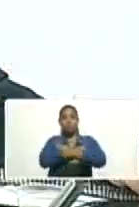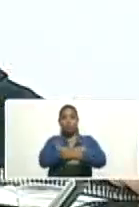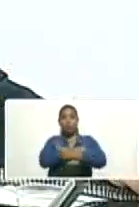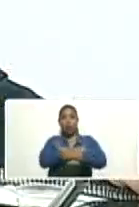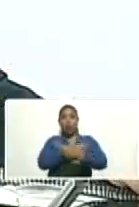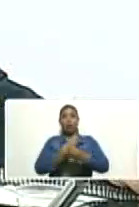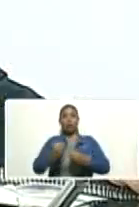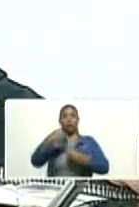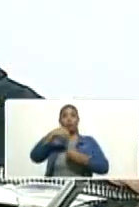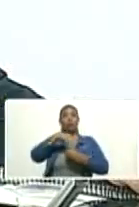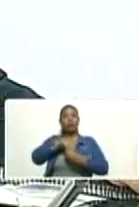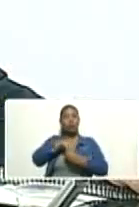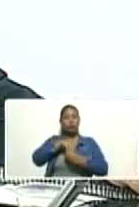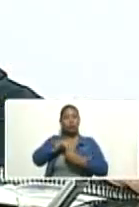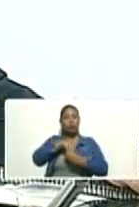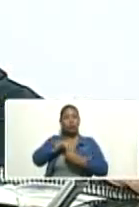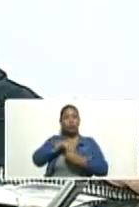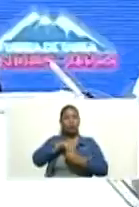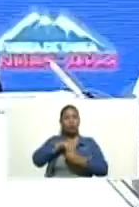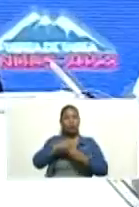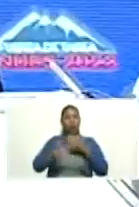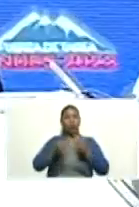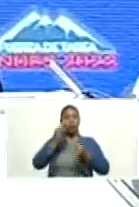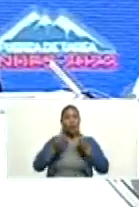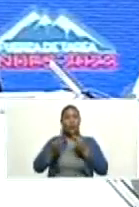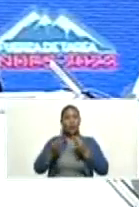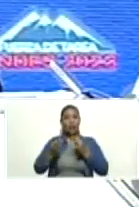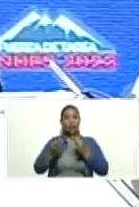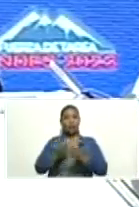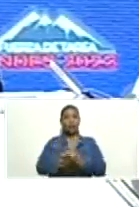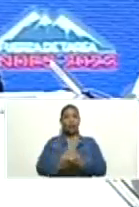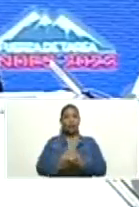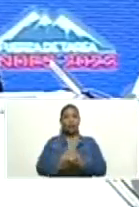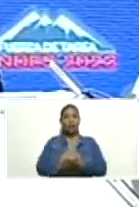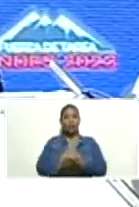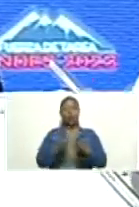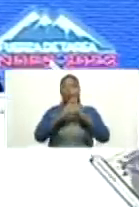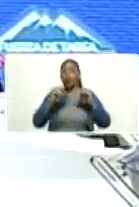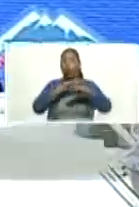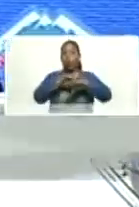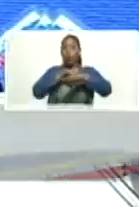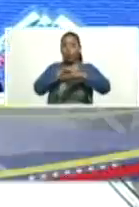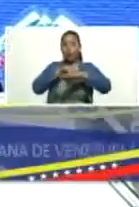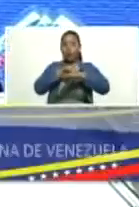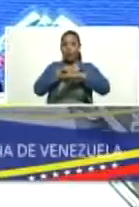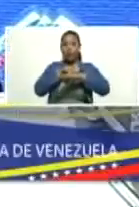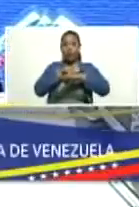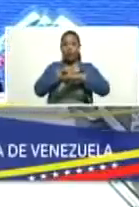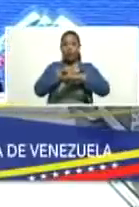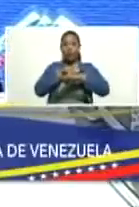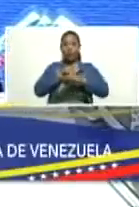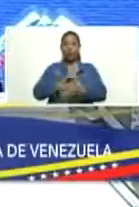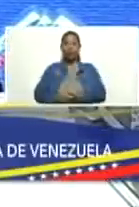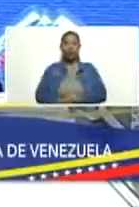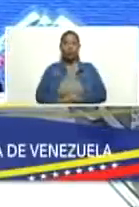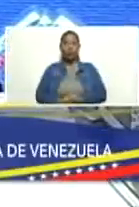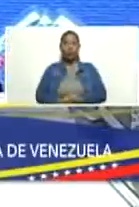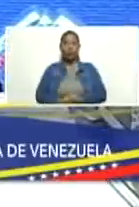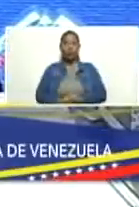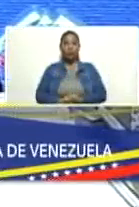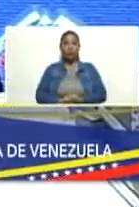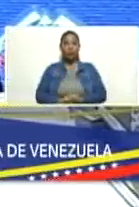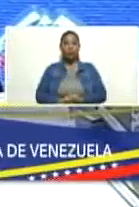justicia, vicepresidente de seguridad ciudadana. Los ministros, Velázquez Araguayán, Raúl